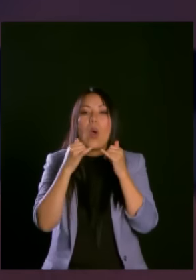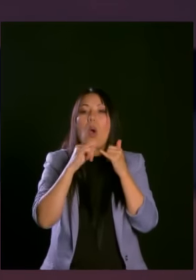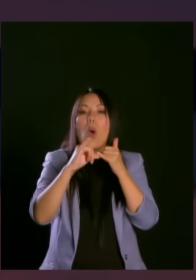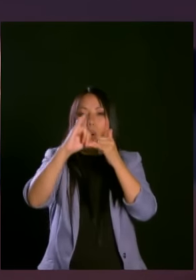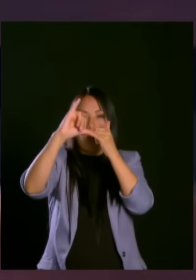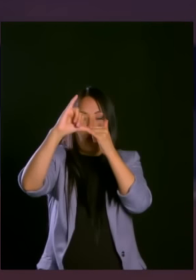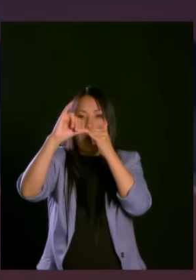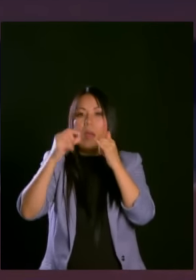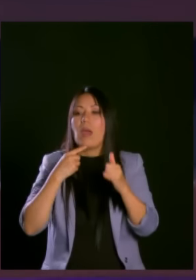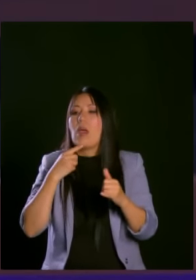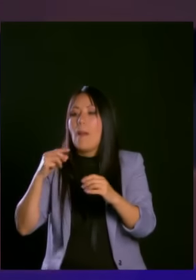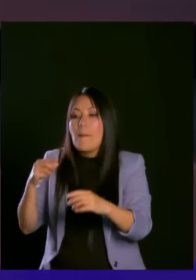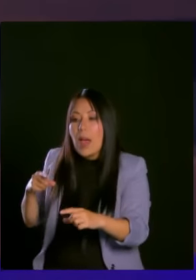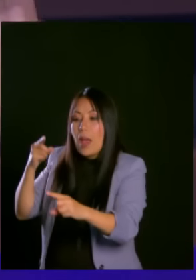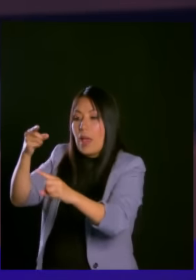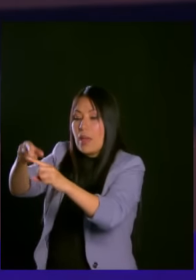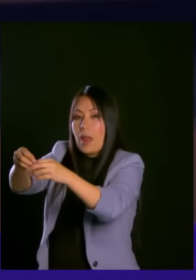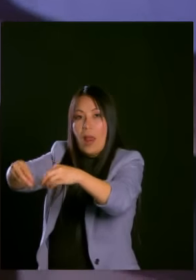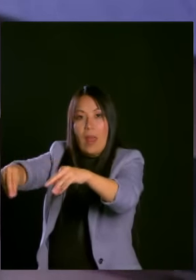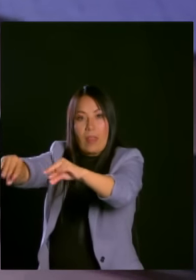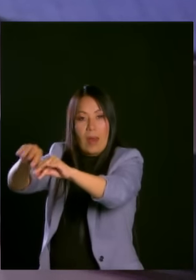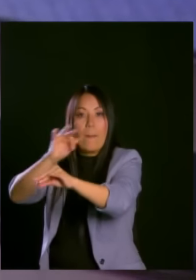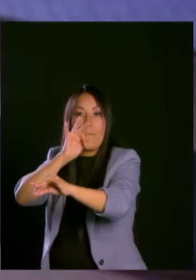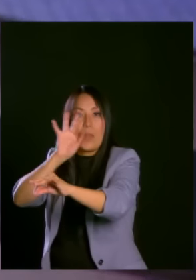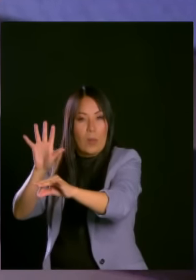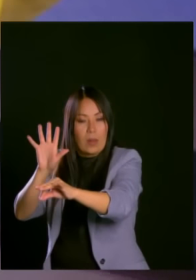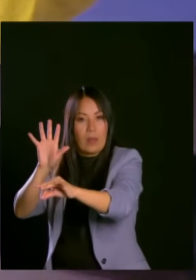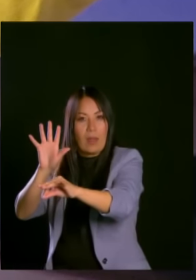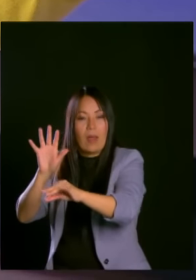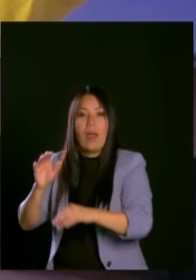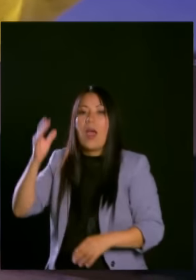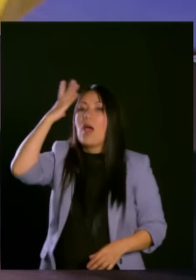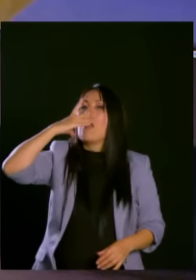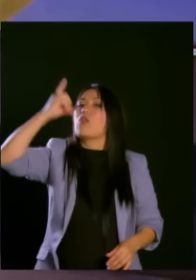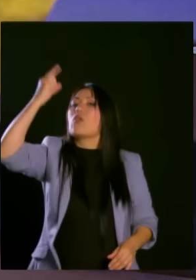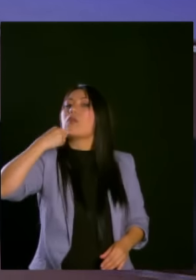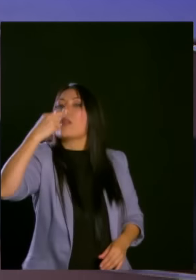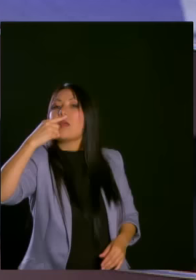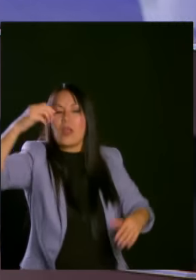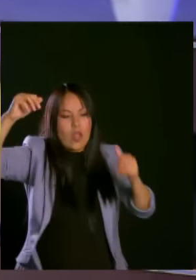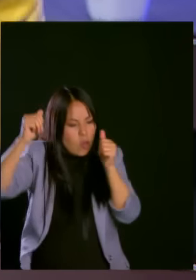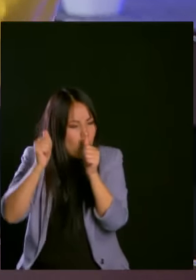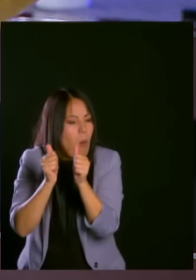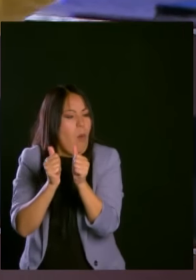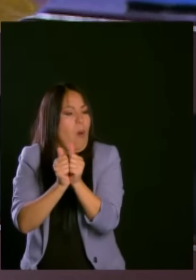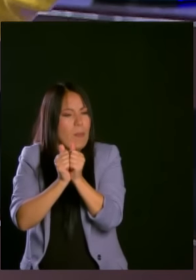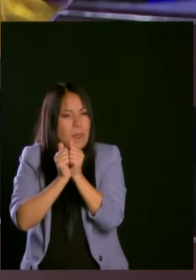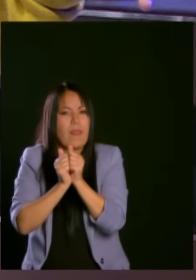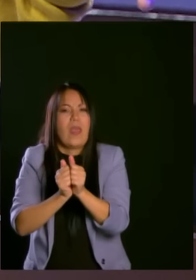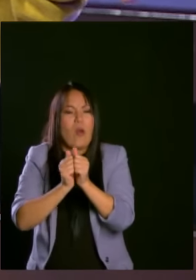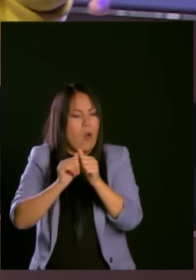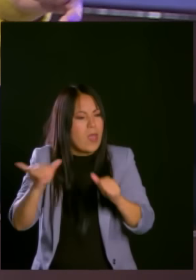prometida y le dice: hey Josué, yo estaré contigo como estuve con Moisés. No te dejaré, no te